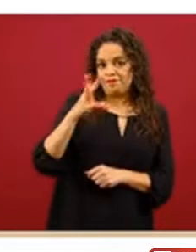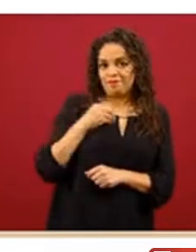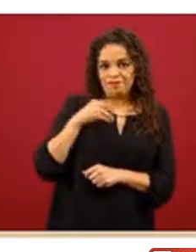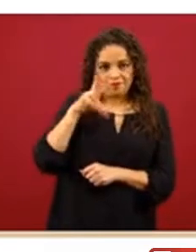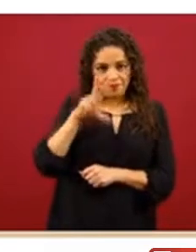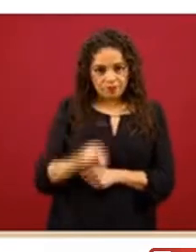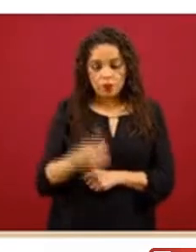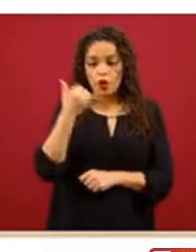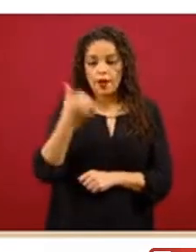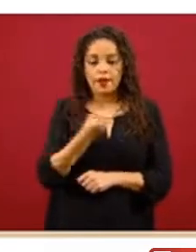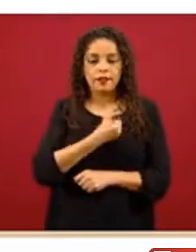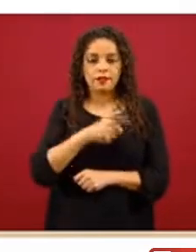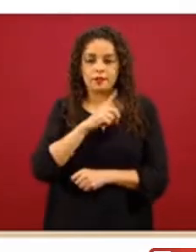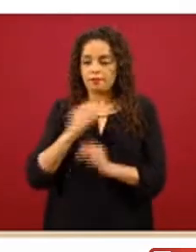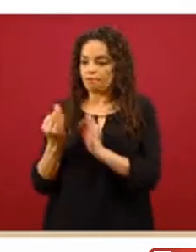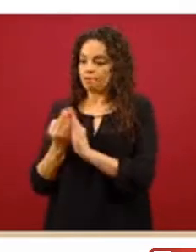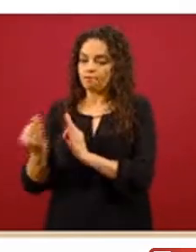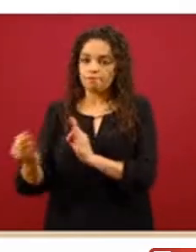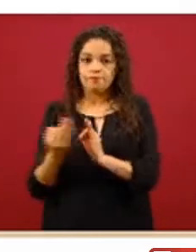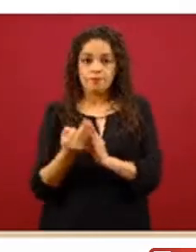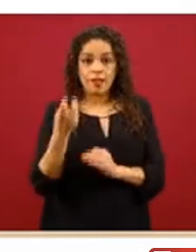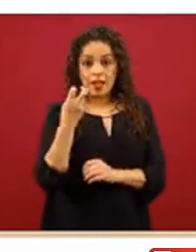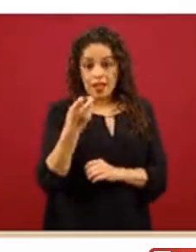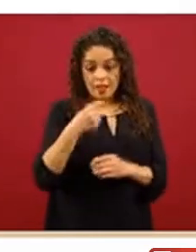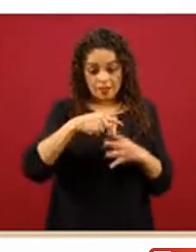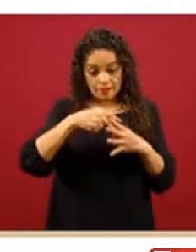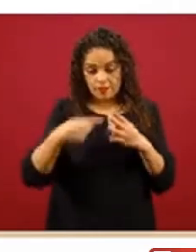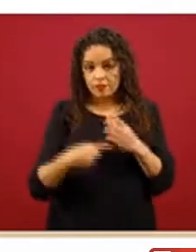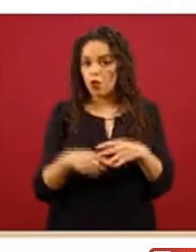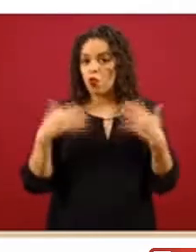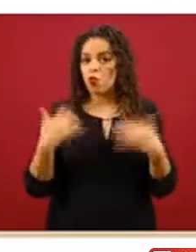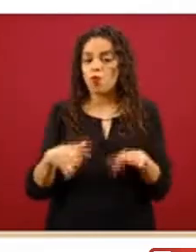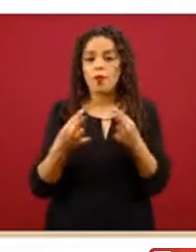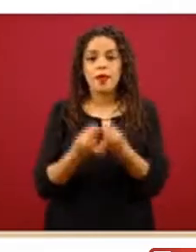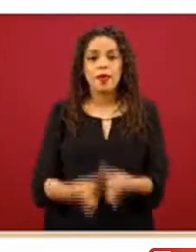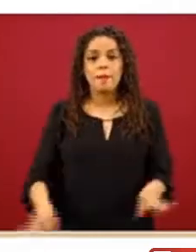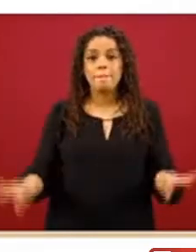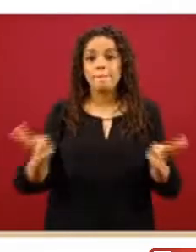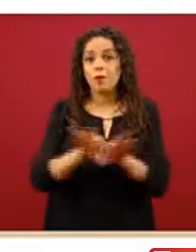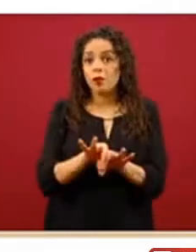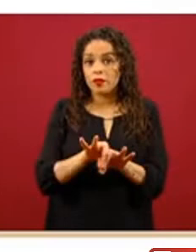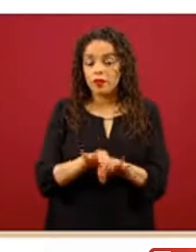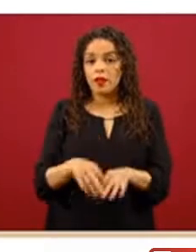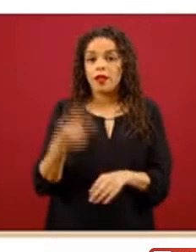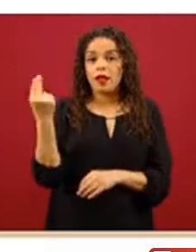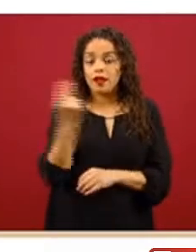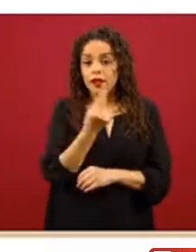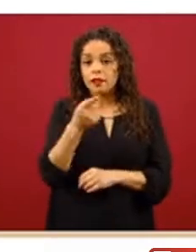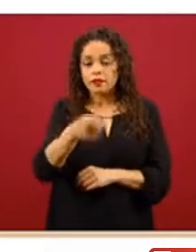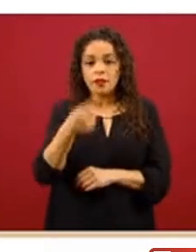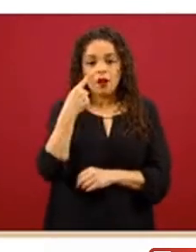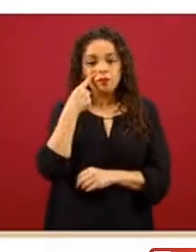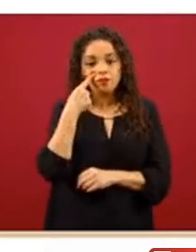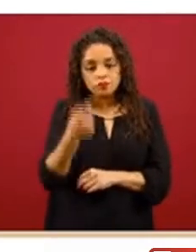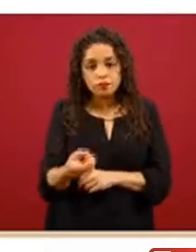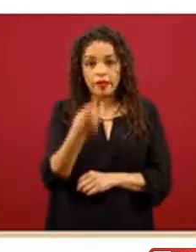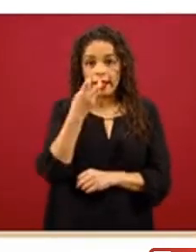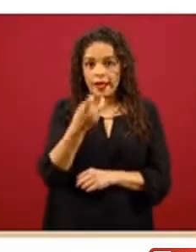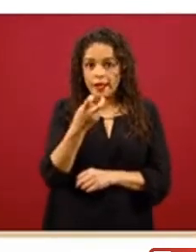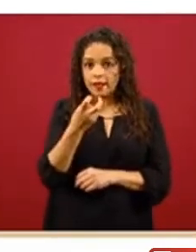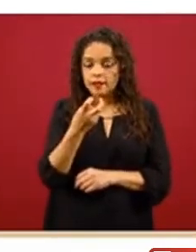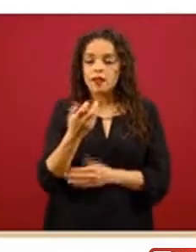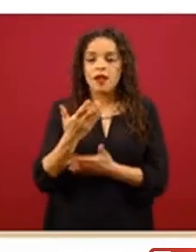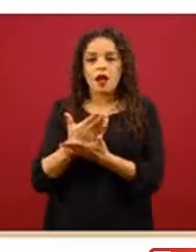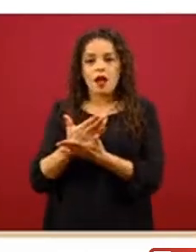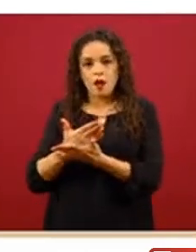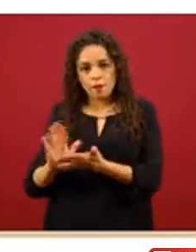sana distancia. Eso es fundamental y esto se tiene que ver como una medida adicional y no como una